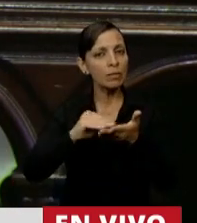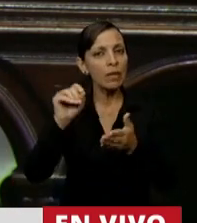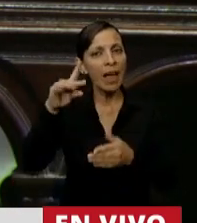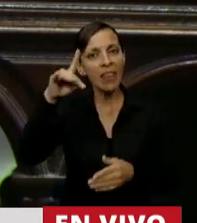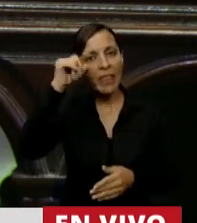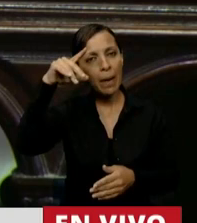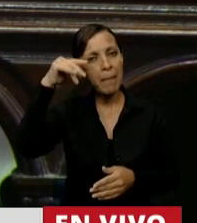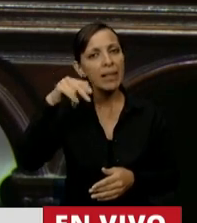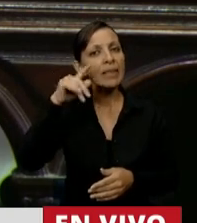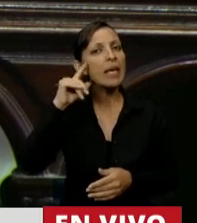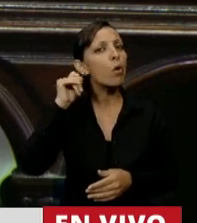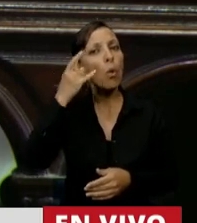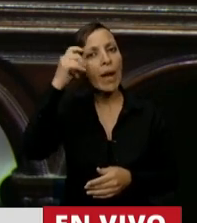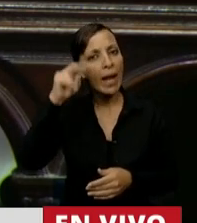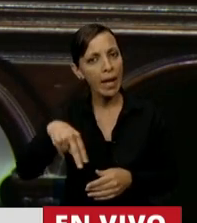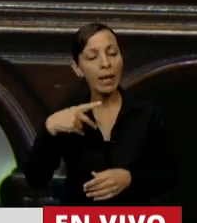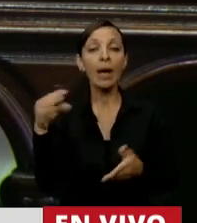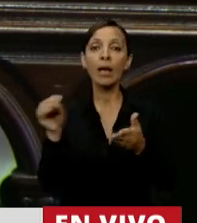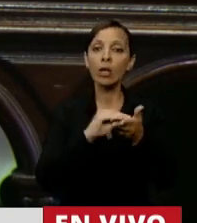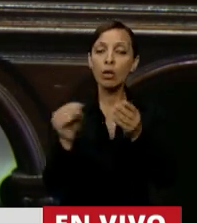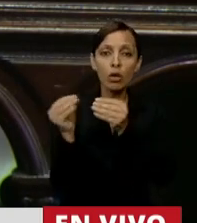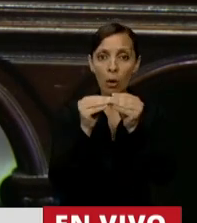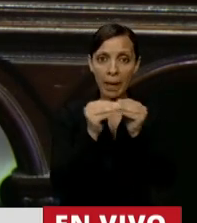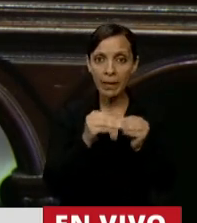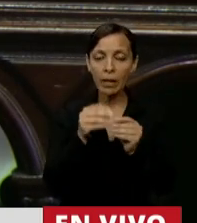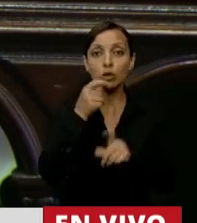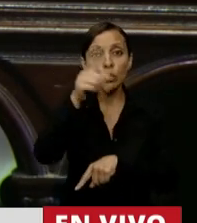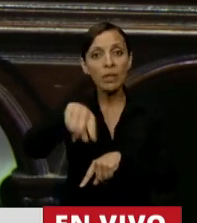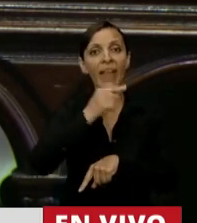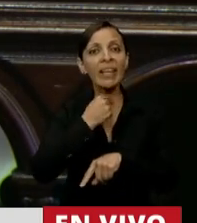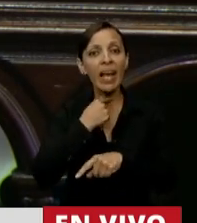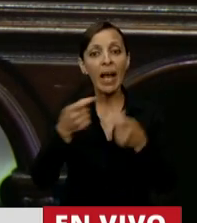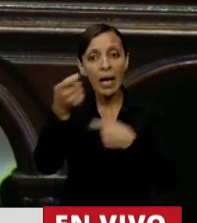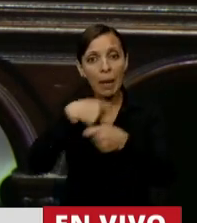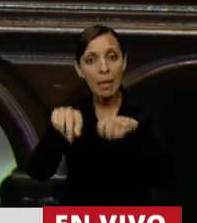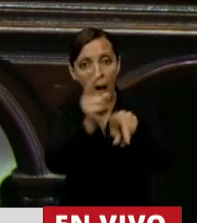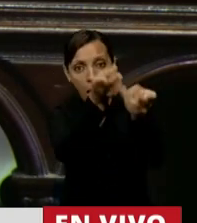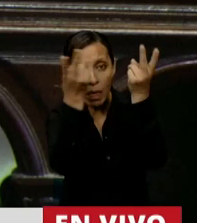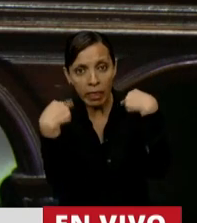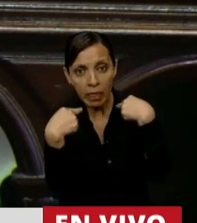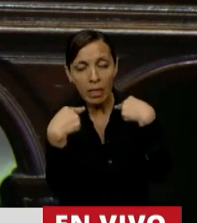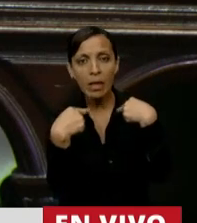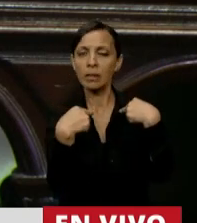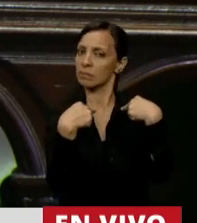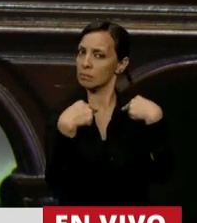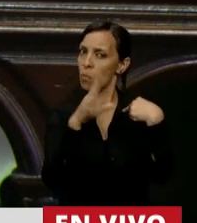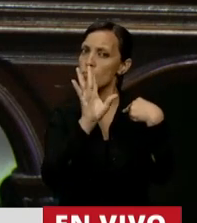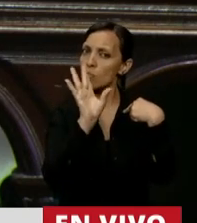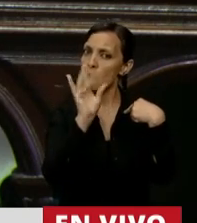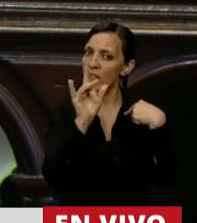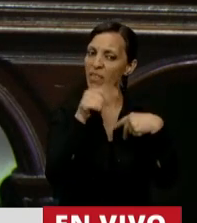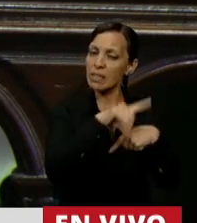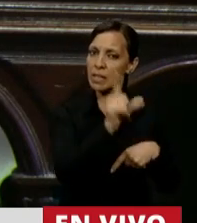Mendiguren. Compañeros legisladores, si quieren poner al capital de rodillas, va a ser muy difícil que puedan poner